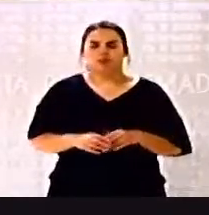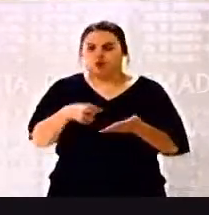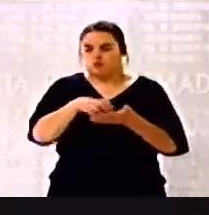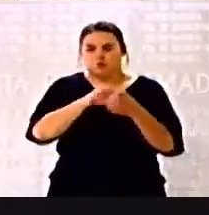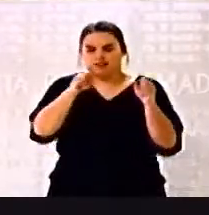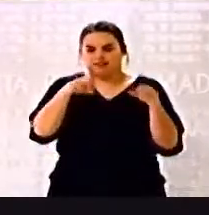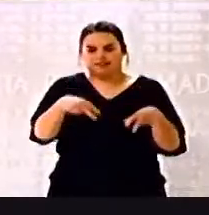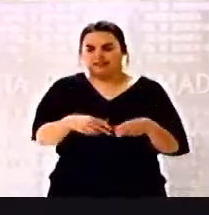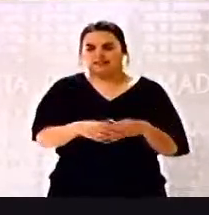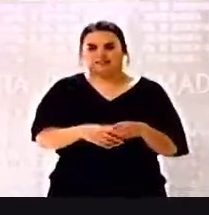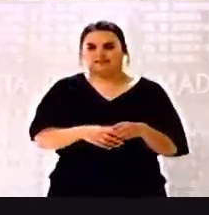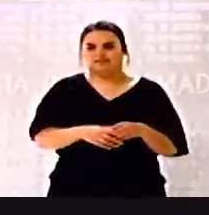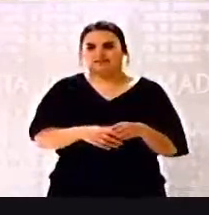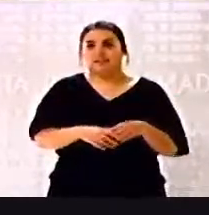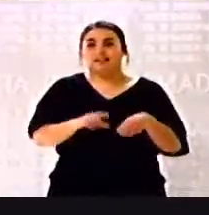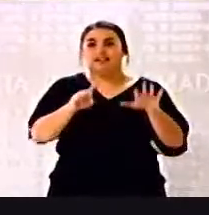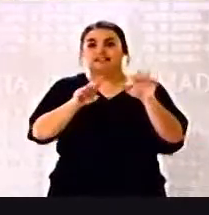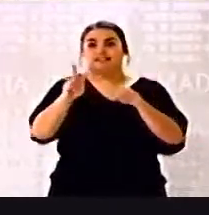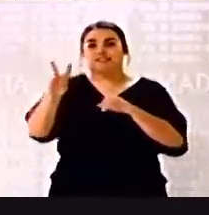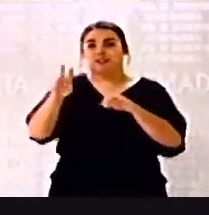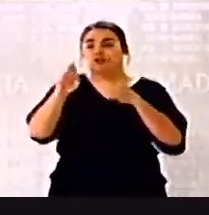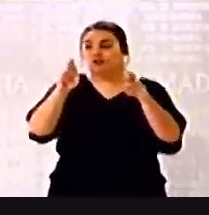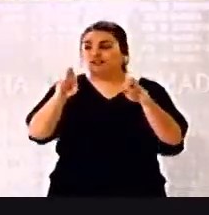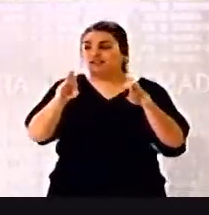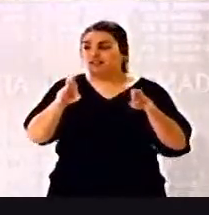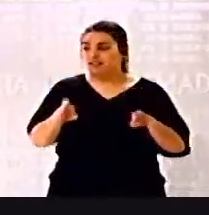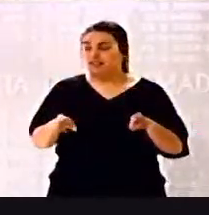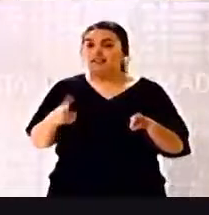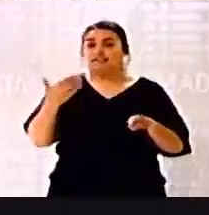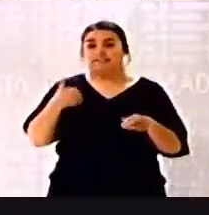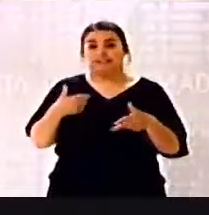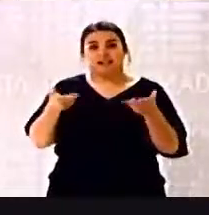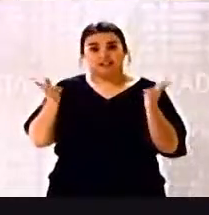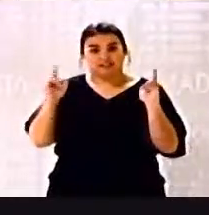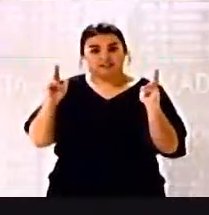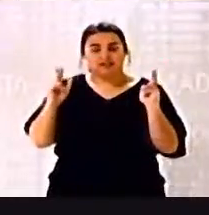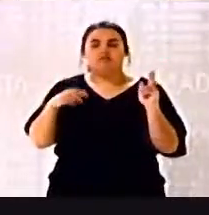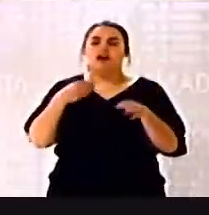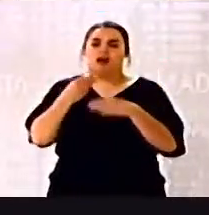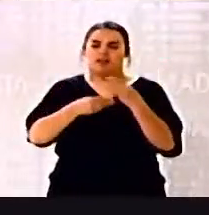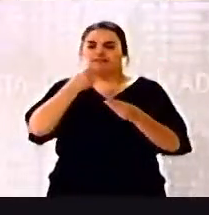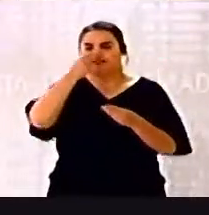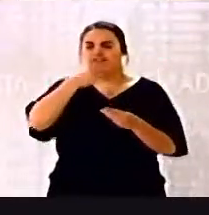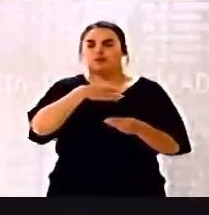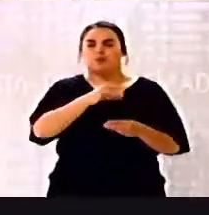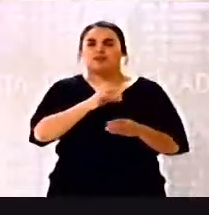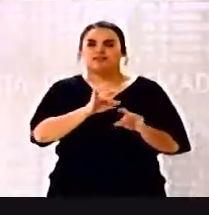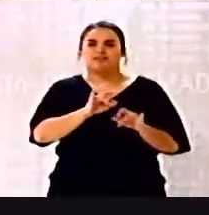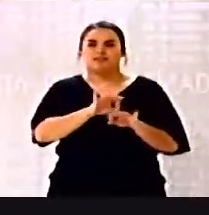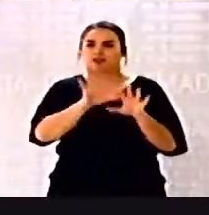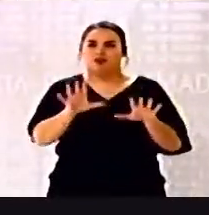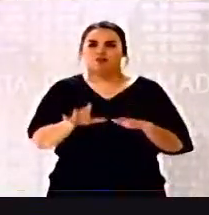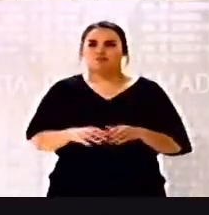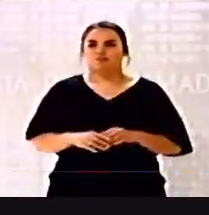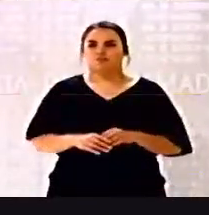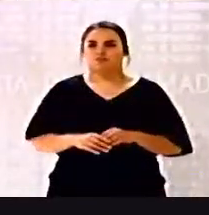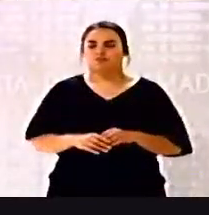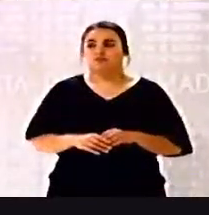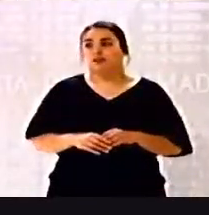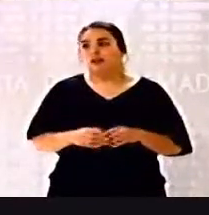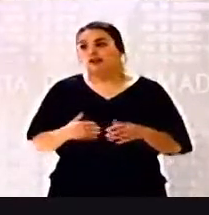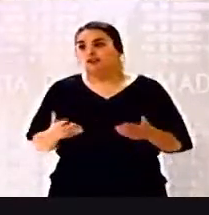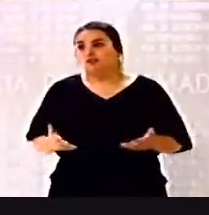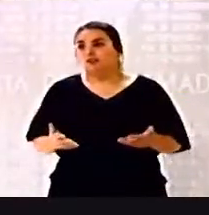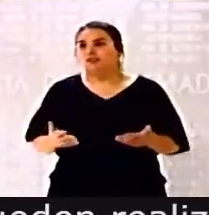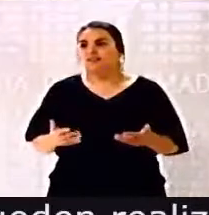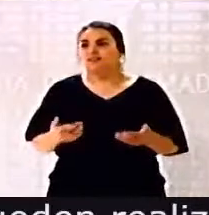indudablemente en esas 62 residencias que ya están libres se pueden realizar visitas, lógicamente. Por lo tanto, esta es